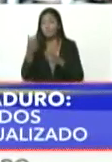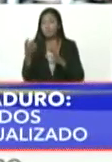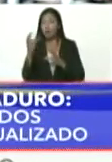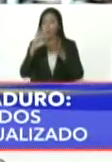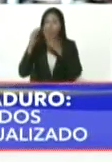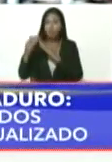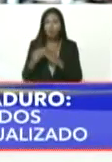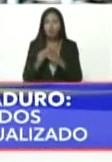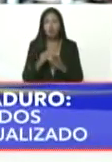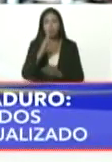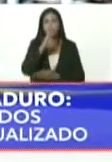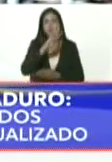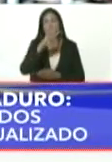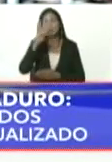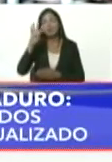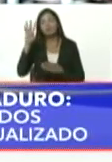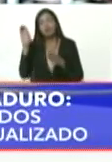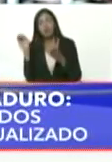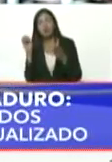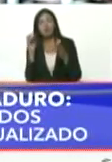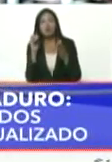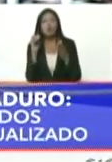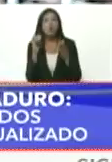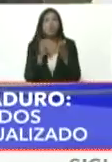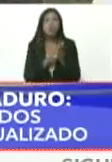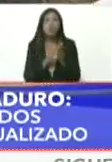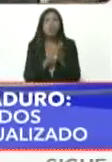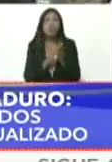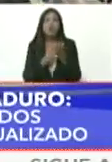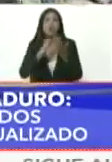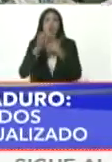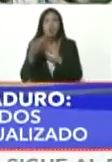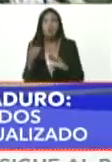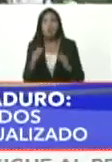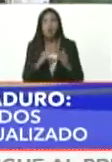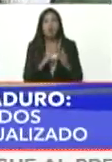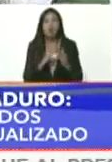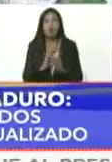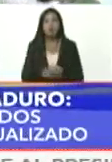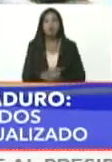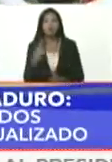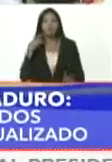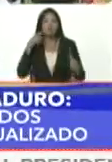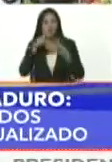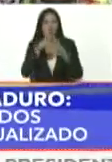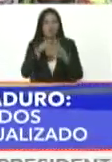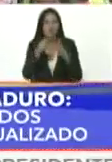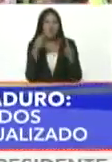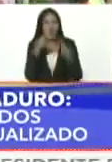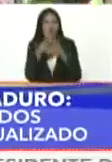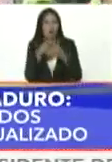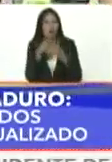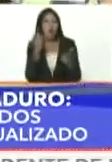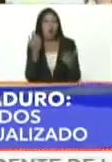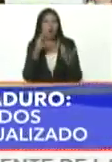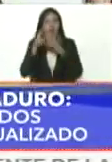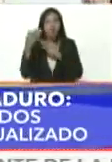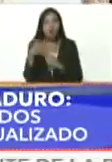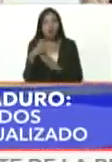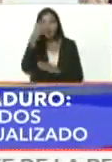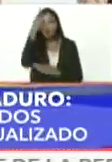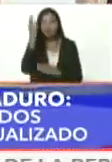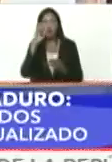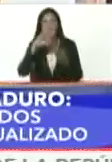3.194 comunas ya conformadas, funcionando. El objetivo es la comuna. El consejo